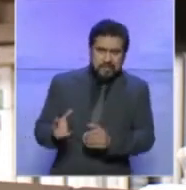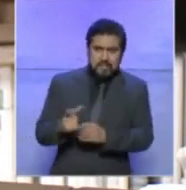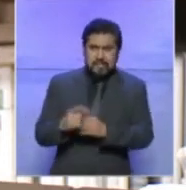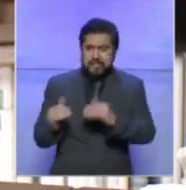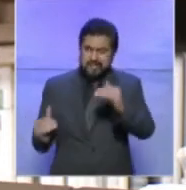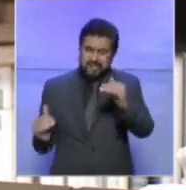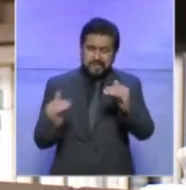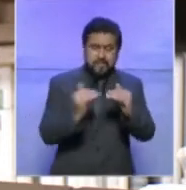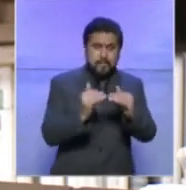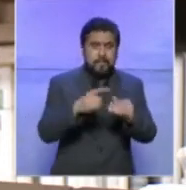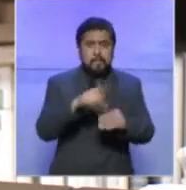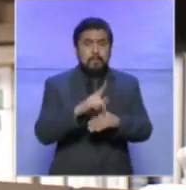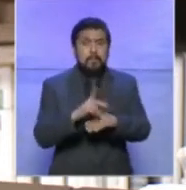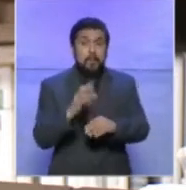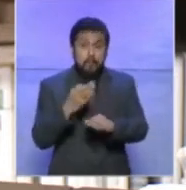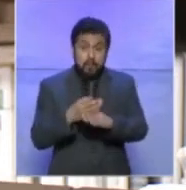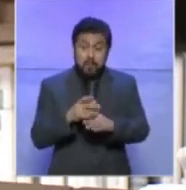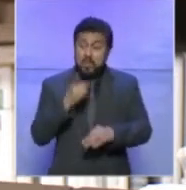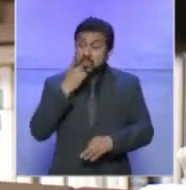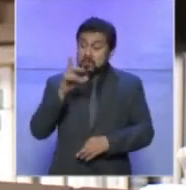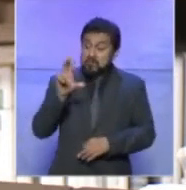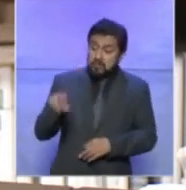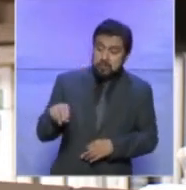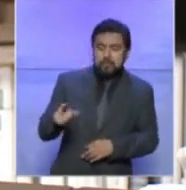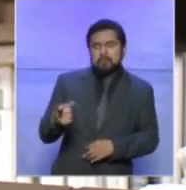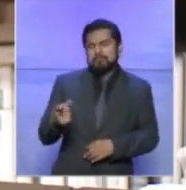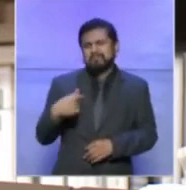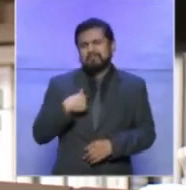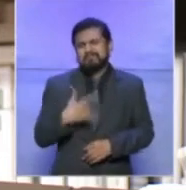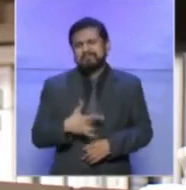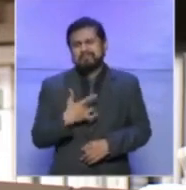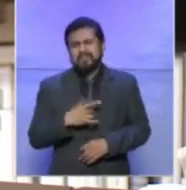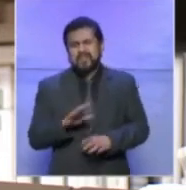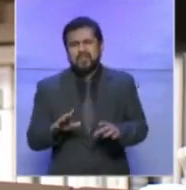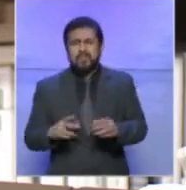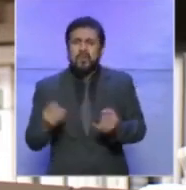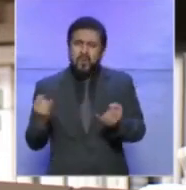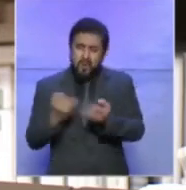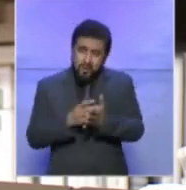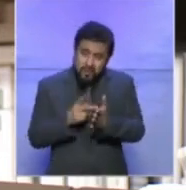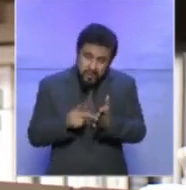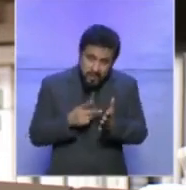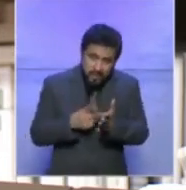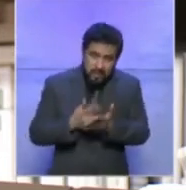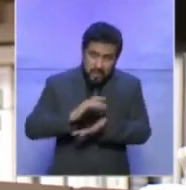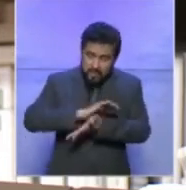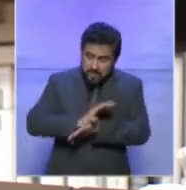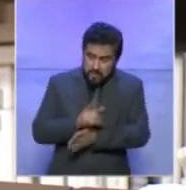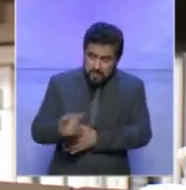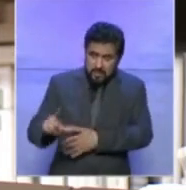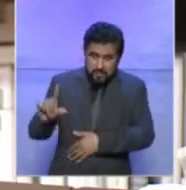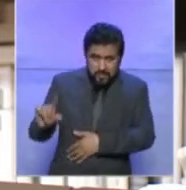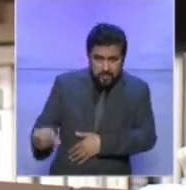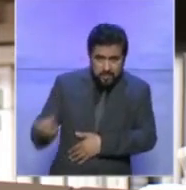En cambio, negar este acceso perpetuaría las desigualdades históricas y limitaría el pleno